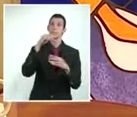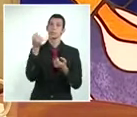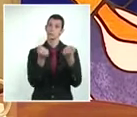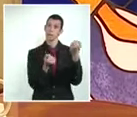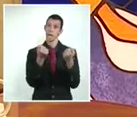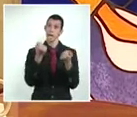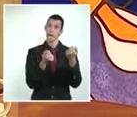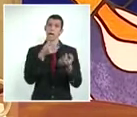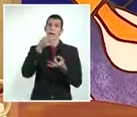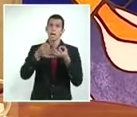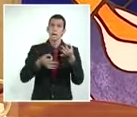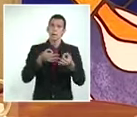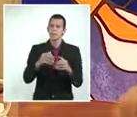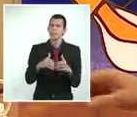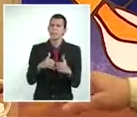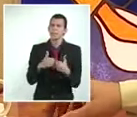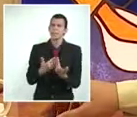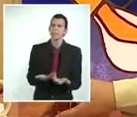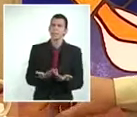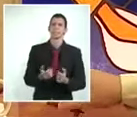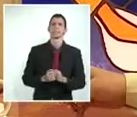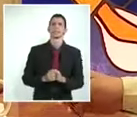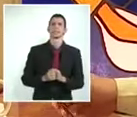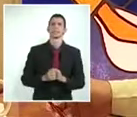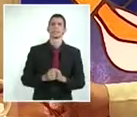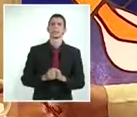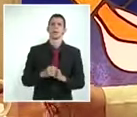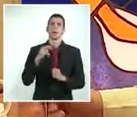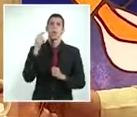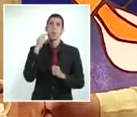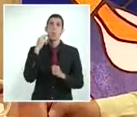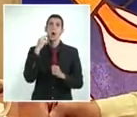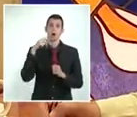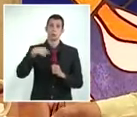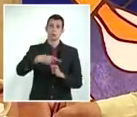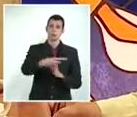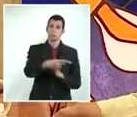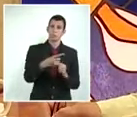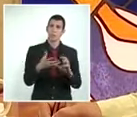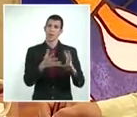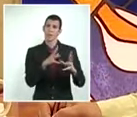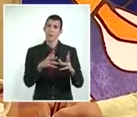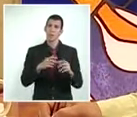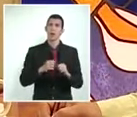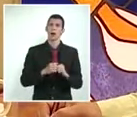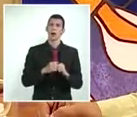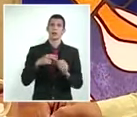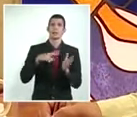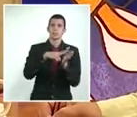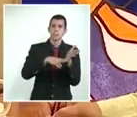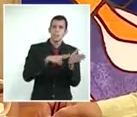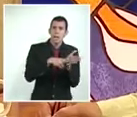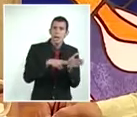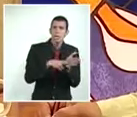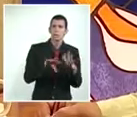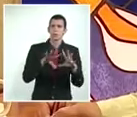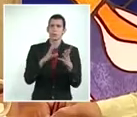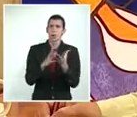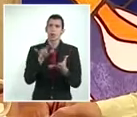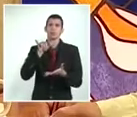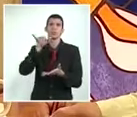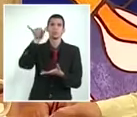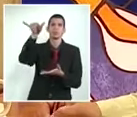incluye la transportación en ómnibus, la transportación en tren y los